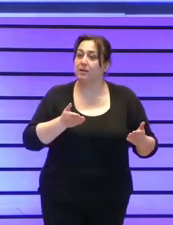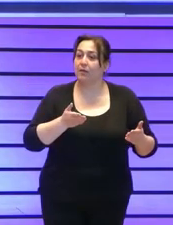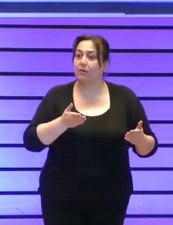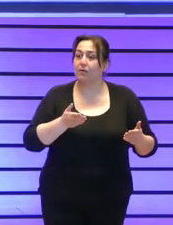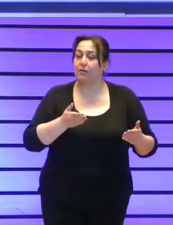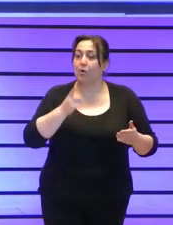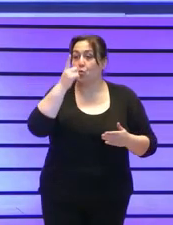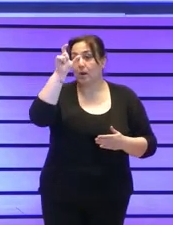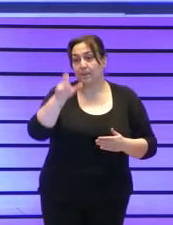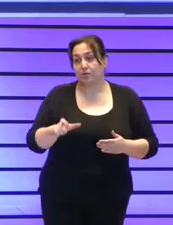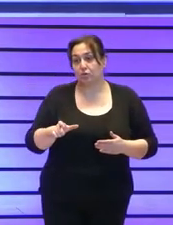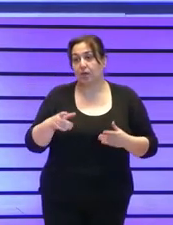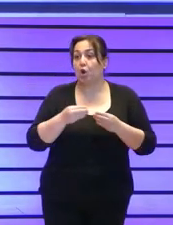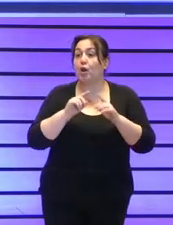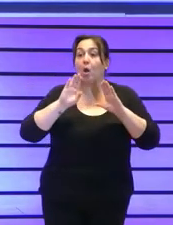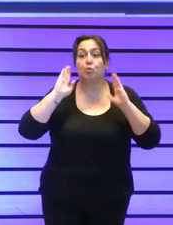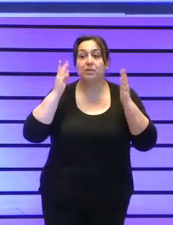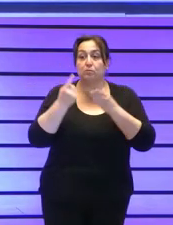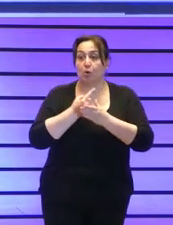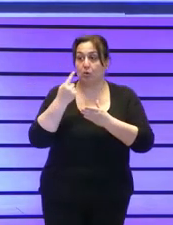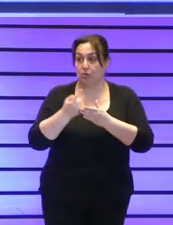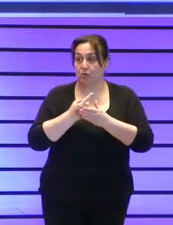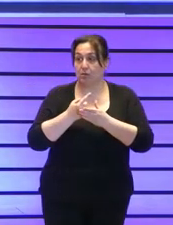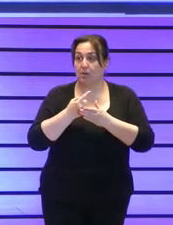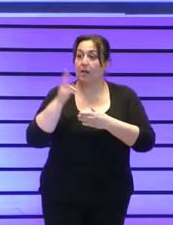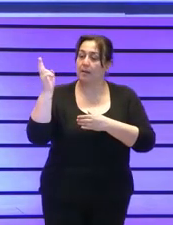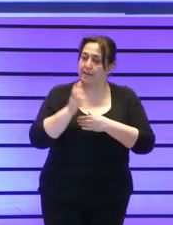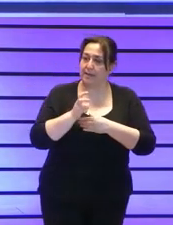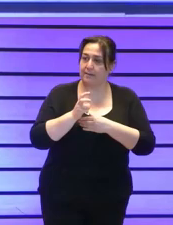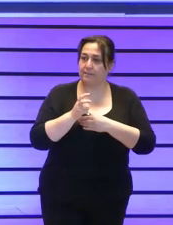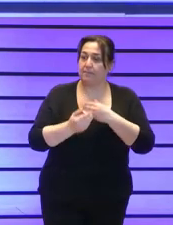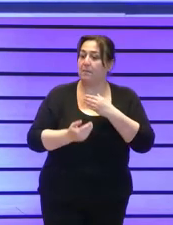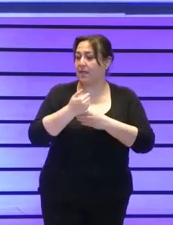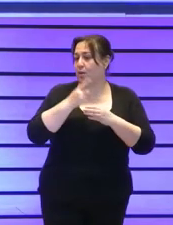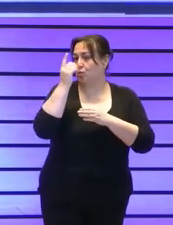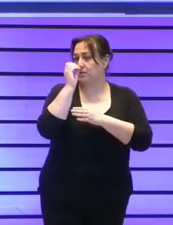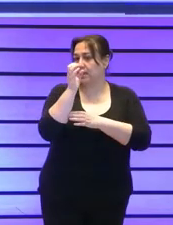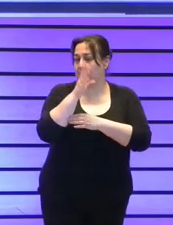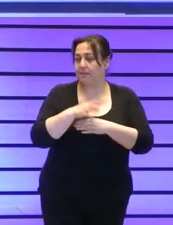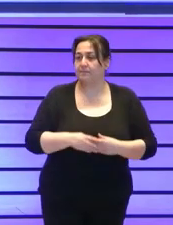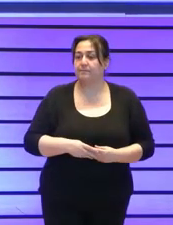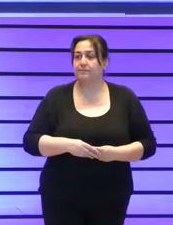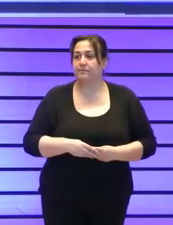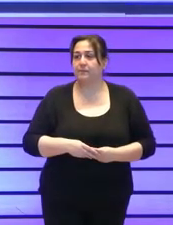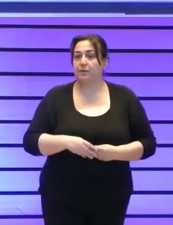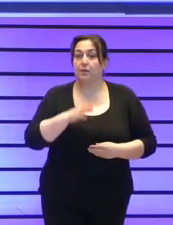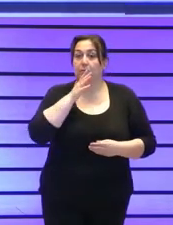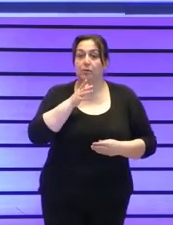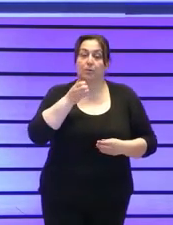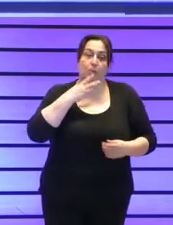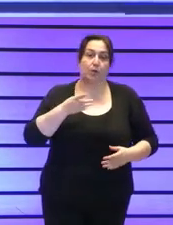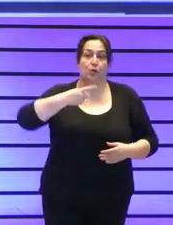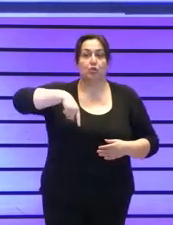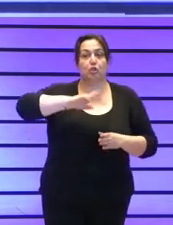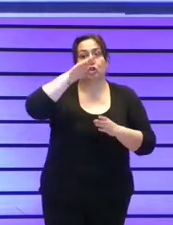a una persona con autismo a venir a dar una sesión. Porque, bueno, tenemos un